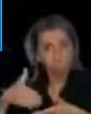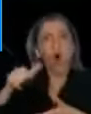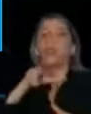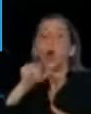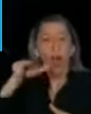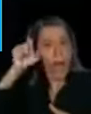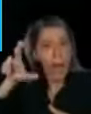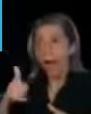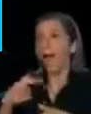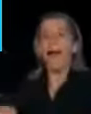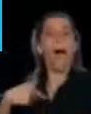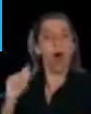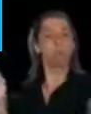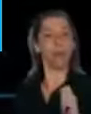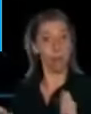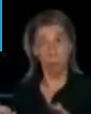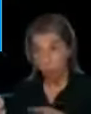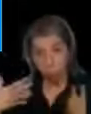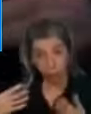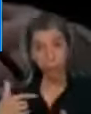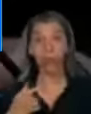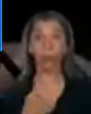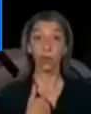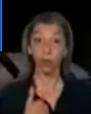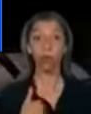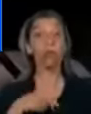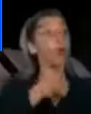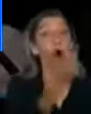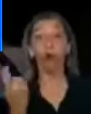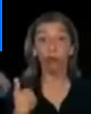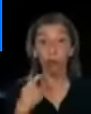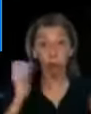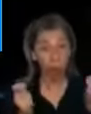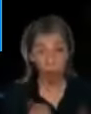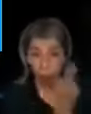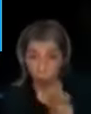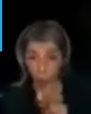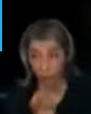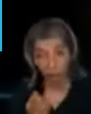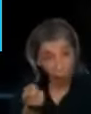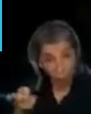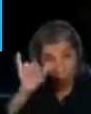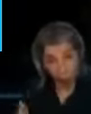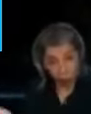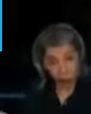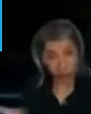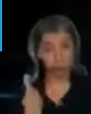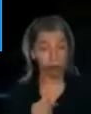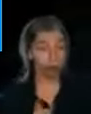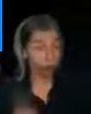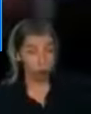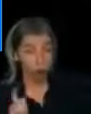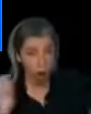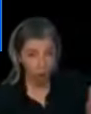jugando, que puede que los pisos sí los tengan, ¿sí? Digamos, los pisos electorales de mucha gente que los fue a votar, pero hay, claro, mucha gente que fue y